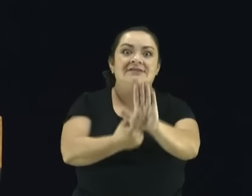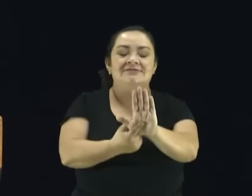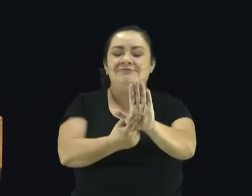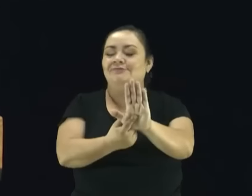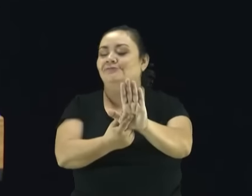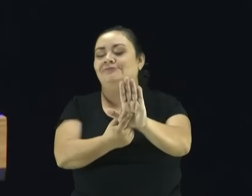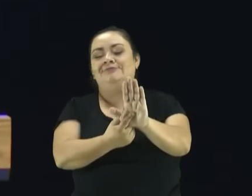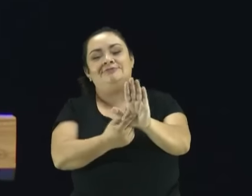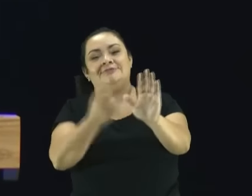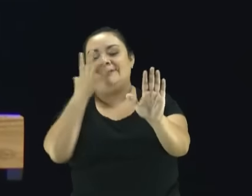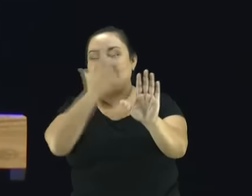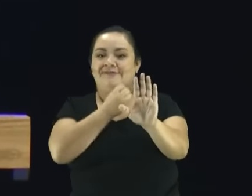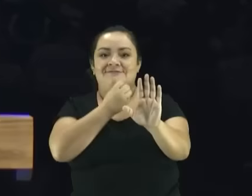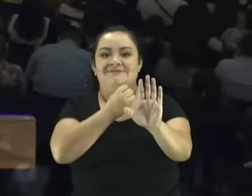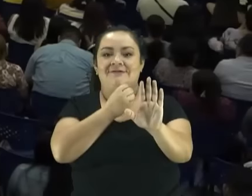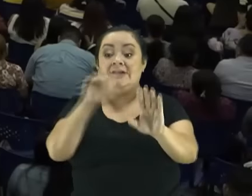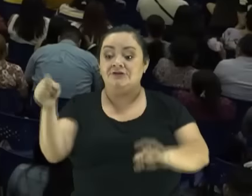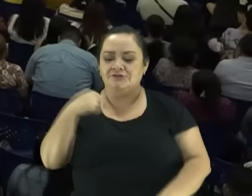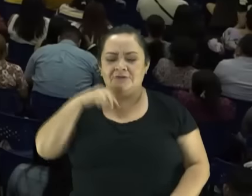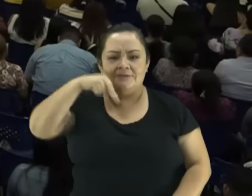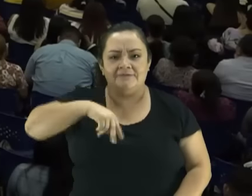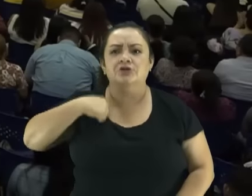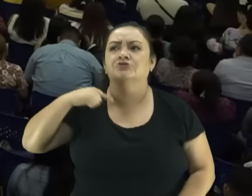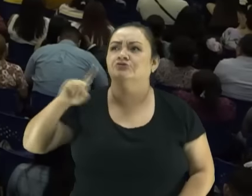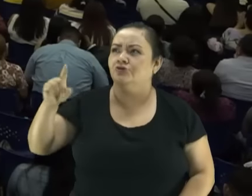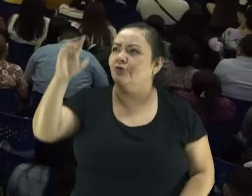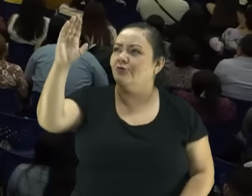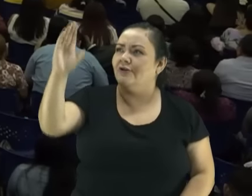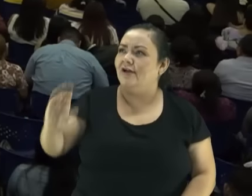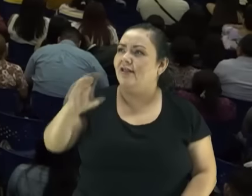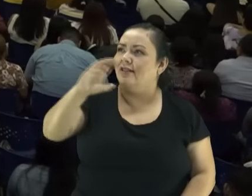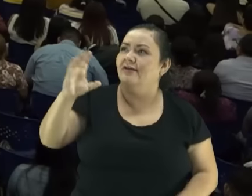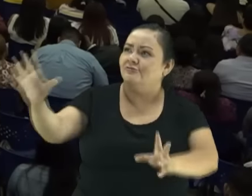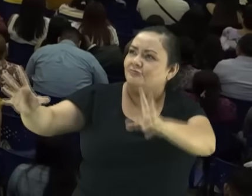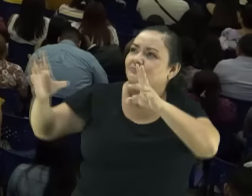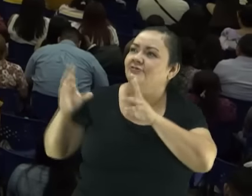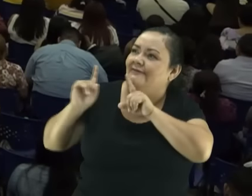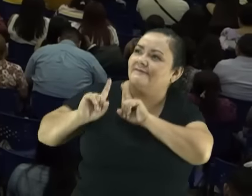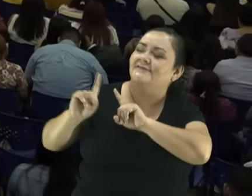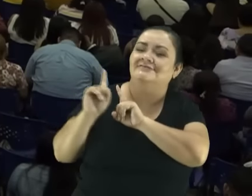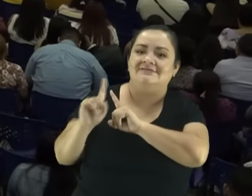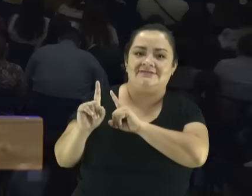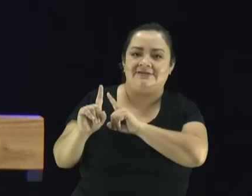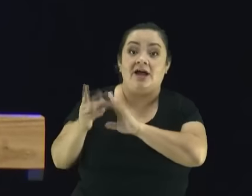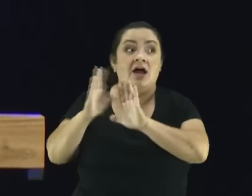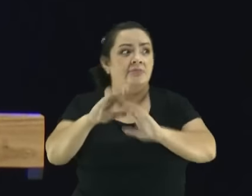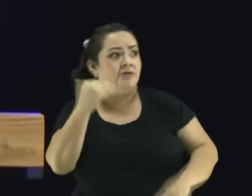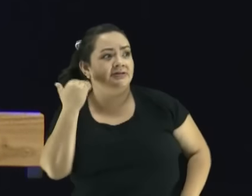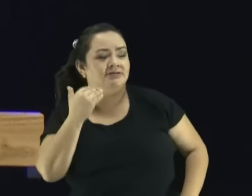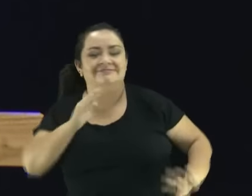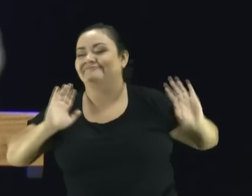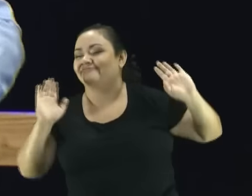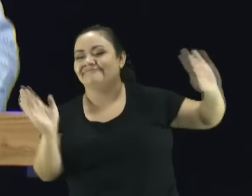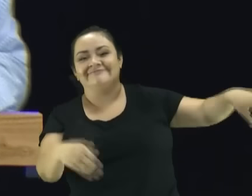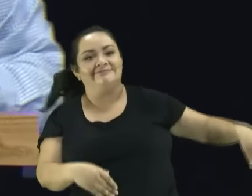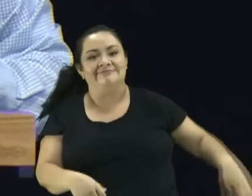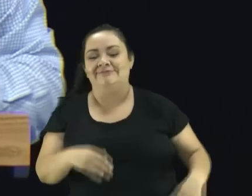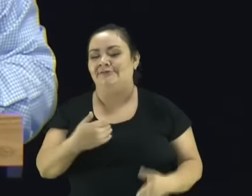pongan aquí adelante digan Mira yo he tomado la cruz y he seguido al Señor yo voy a pagar el precio Es que la váyase usted y su tradición